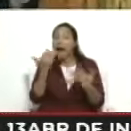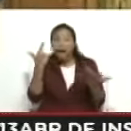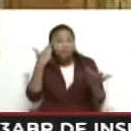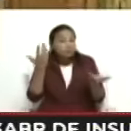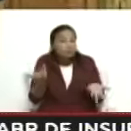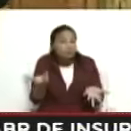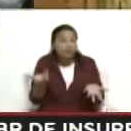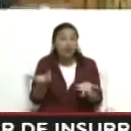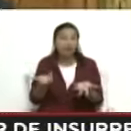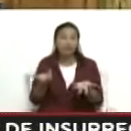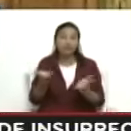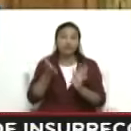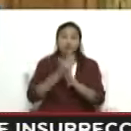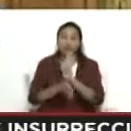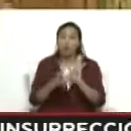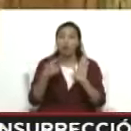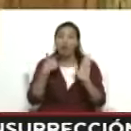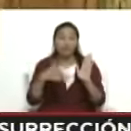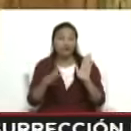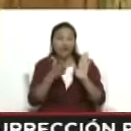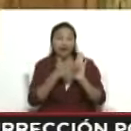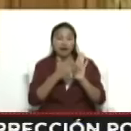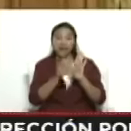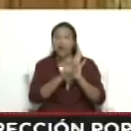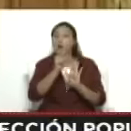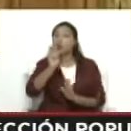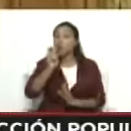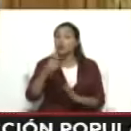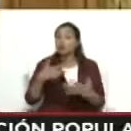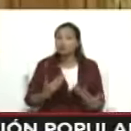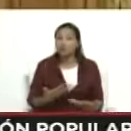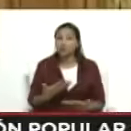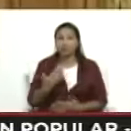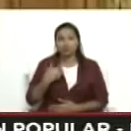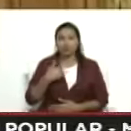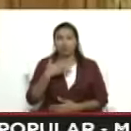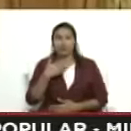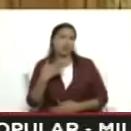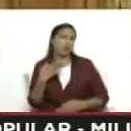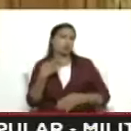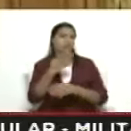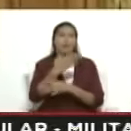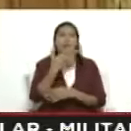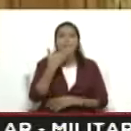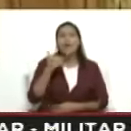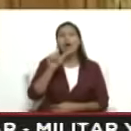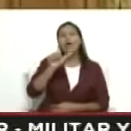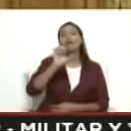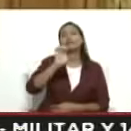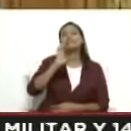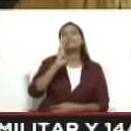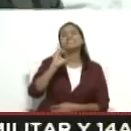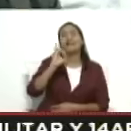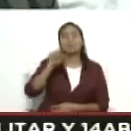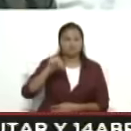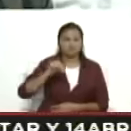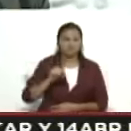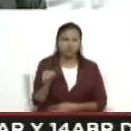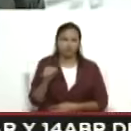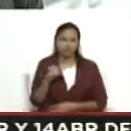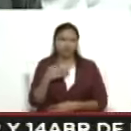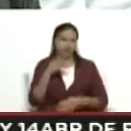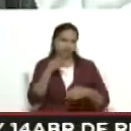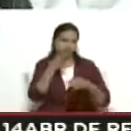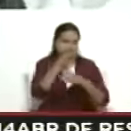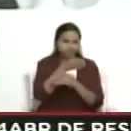la línea constitucional. Entonces yo me fui al SEBIN. Yo le digo, yo voy a ir al SEBIN. Y me voy al SEBIN. Y ahí estaba un señor